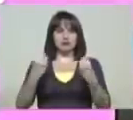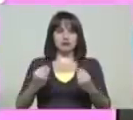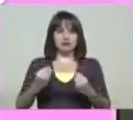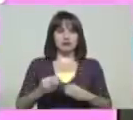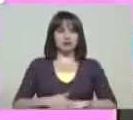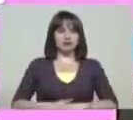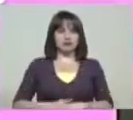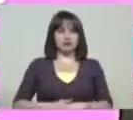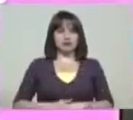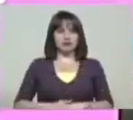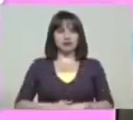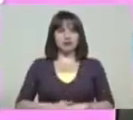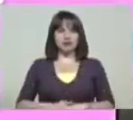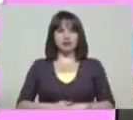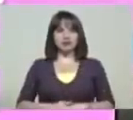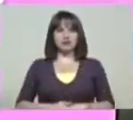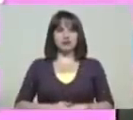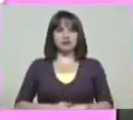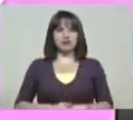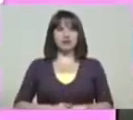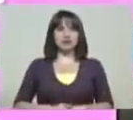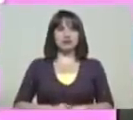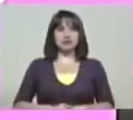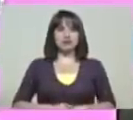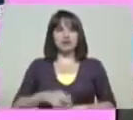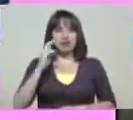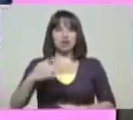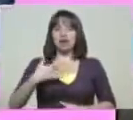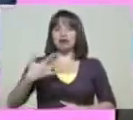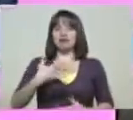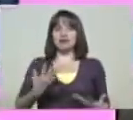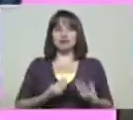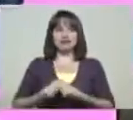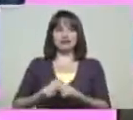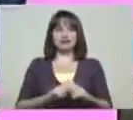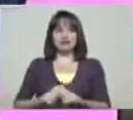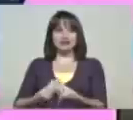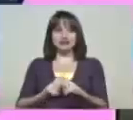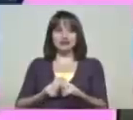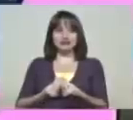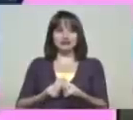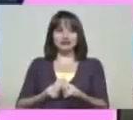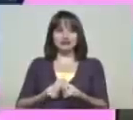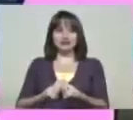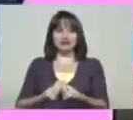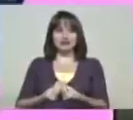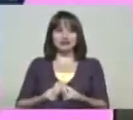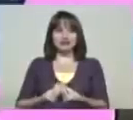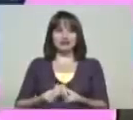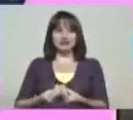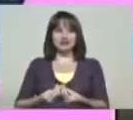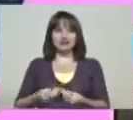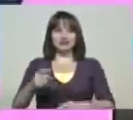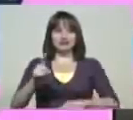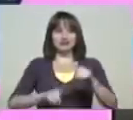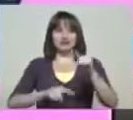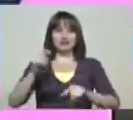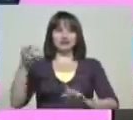cariño, compañía, ganas de ayudarlo. Yo me siento acompañado por ustedes, muy acompañado, muy